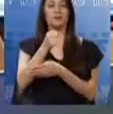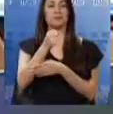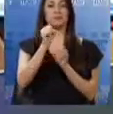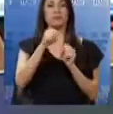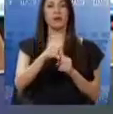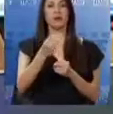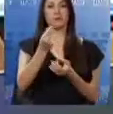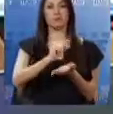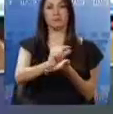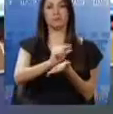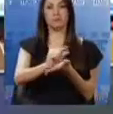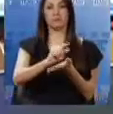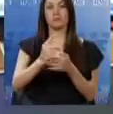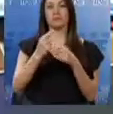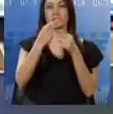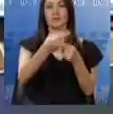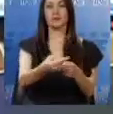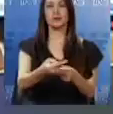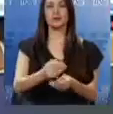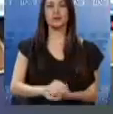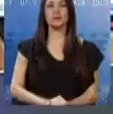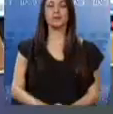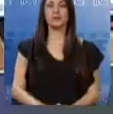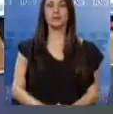para adquirirlas.